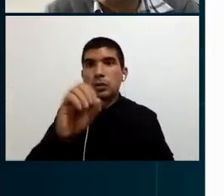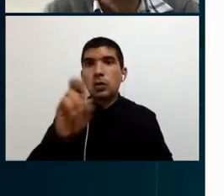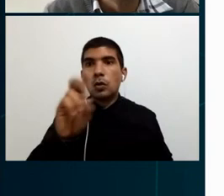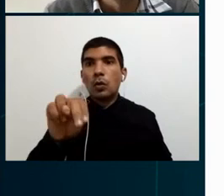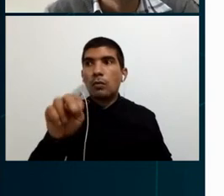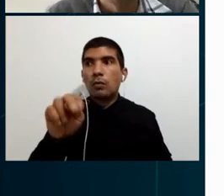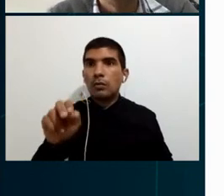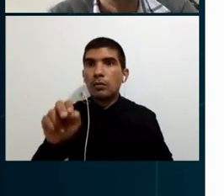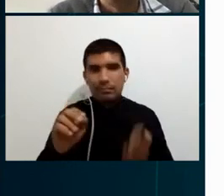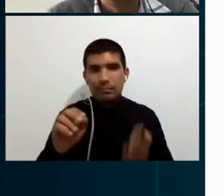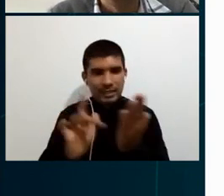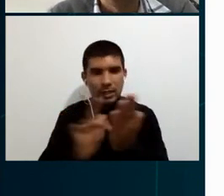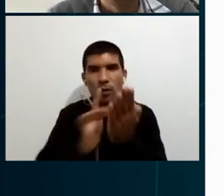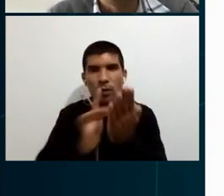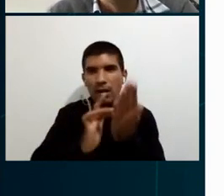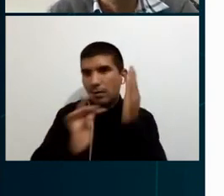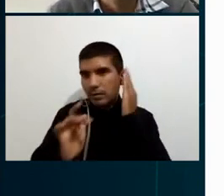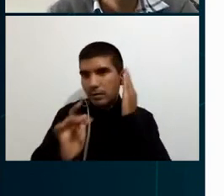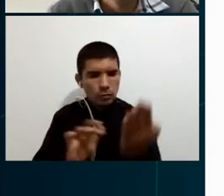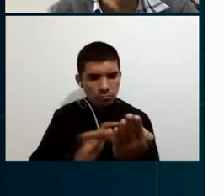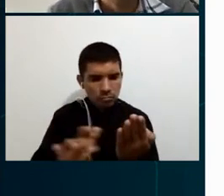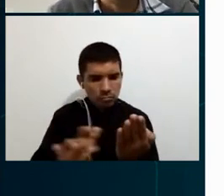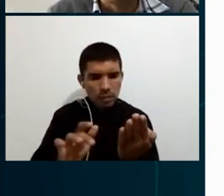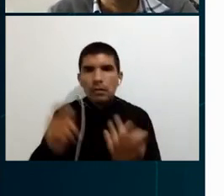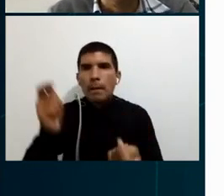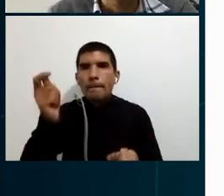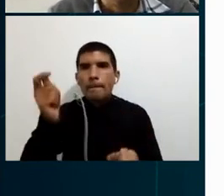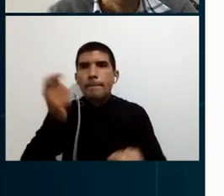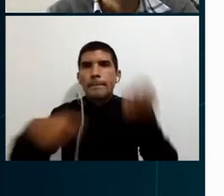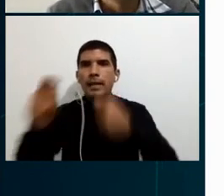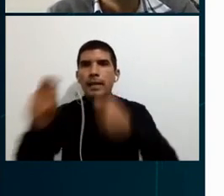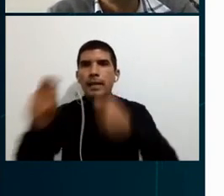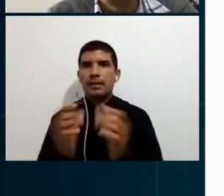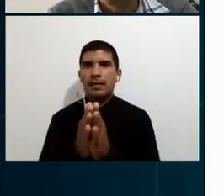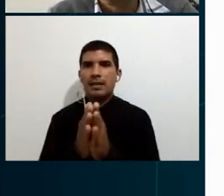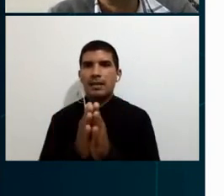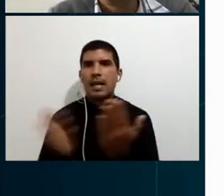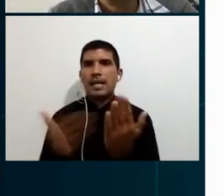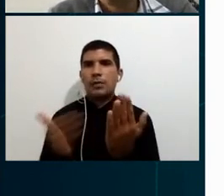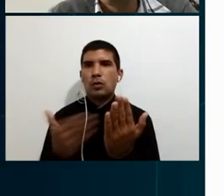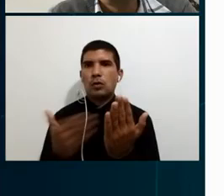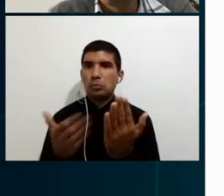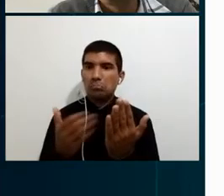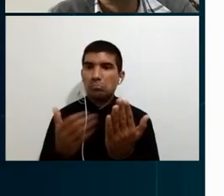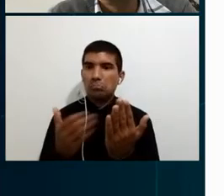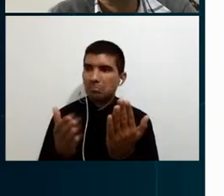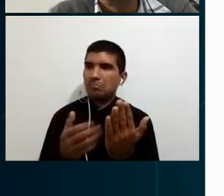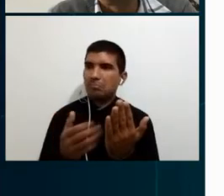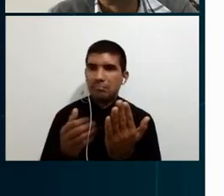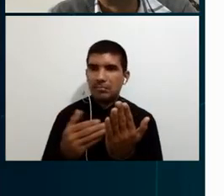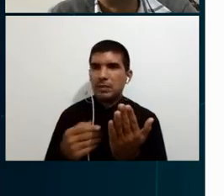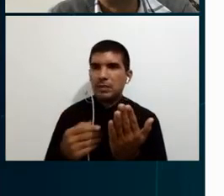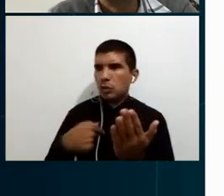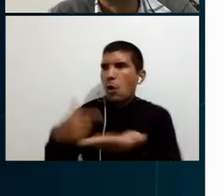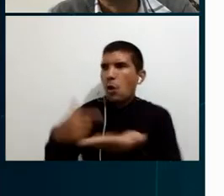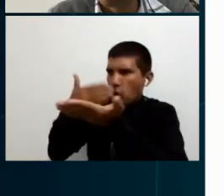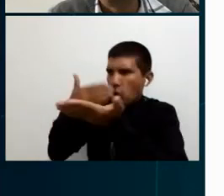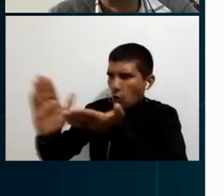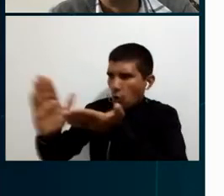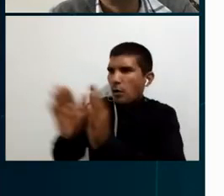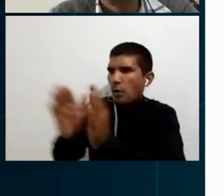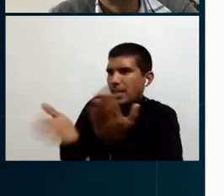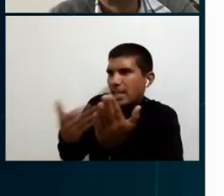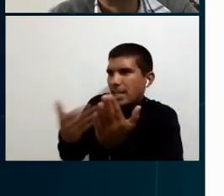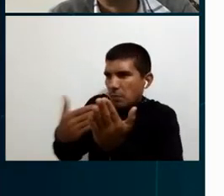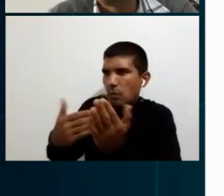son un montón de servicios en AWS y un marketplace gigante donde creo que ellos participan con un porcentaje